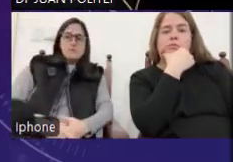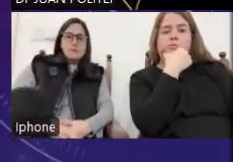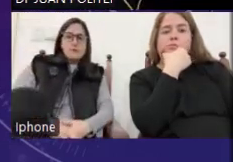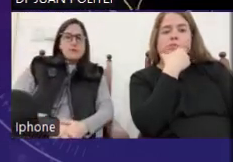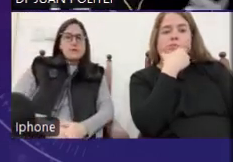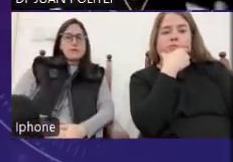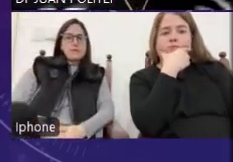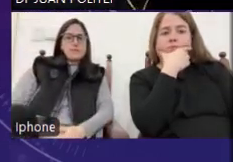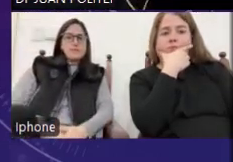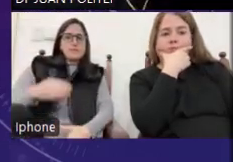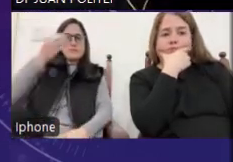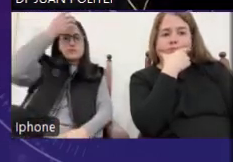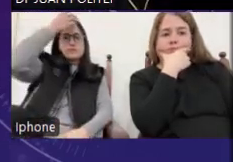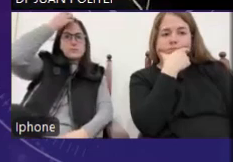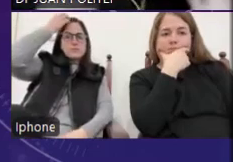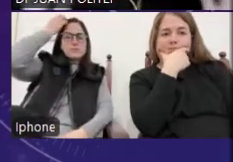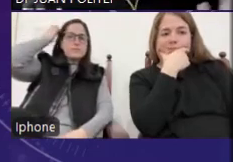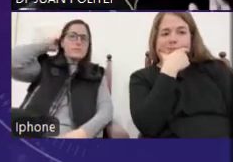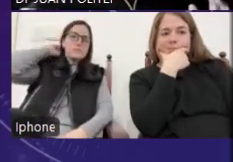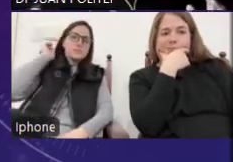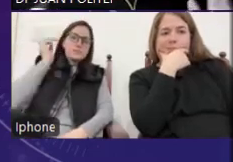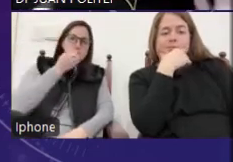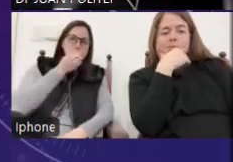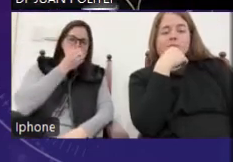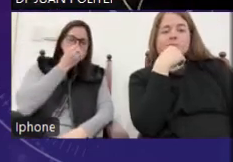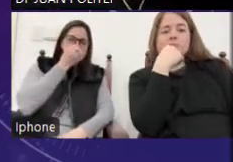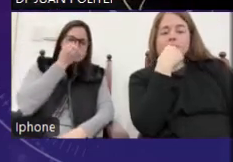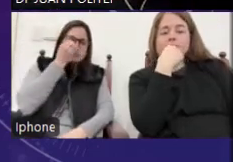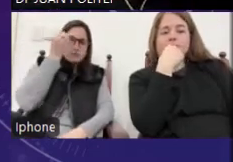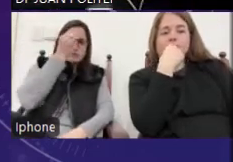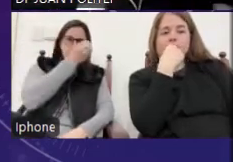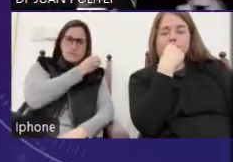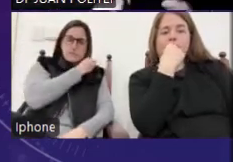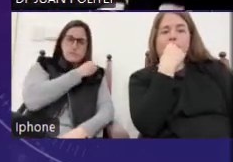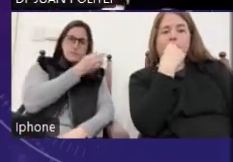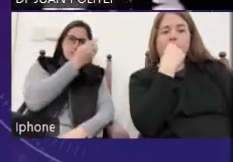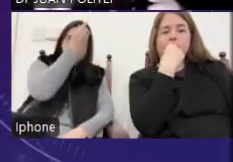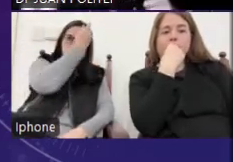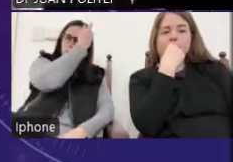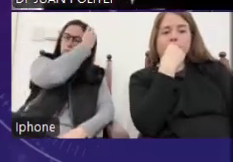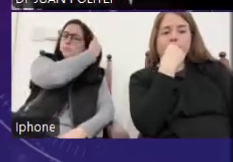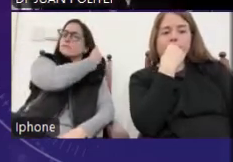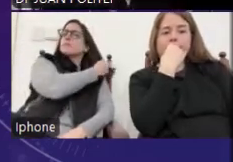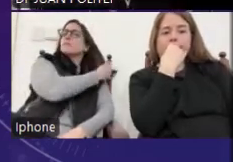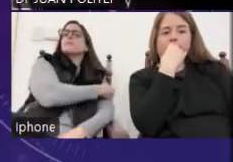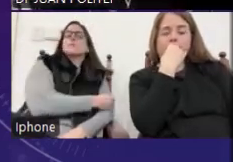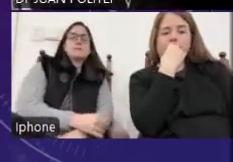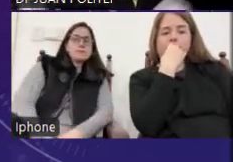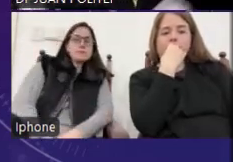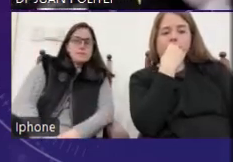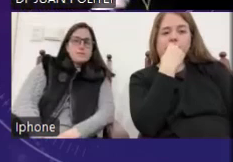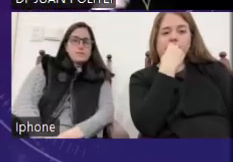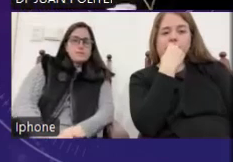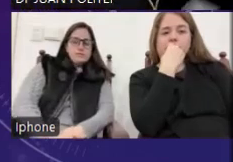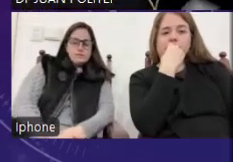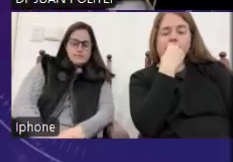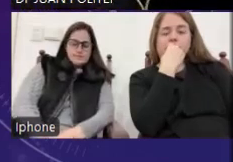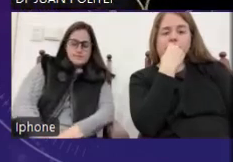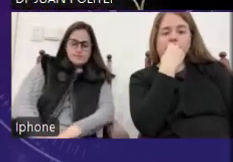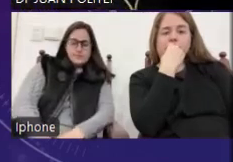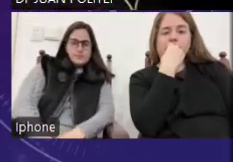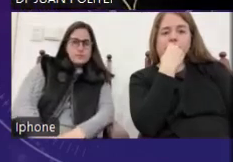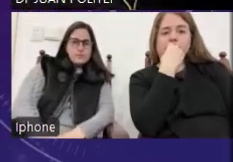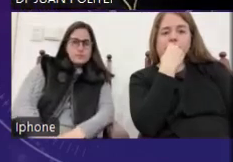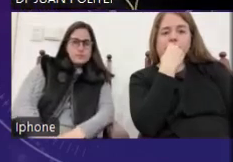viene? ¿Qué drogas vienen? Dos palabras de lo que viene, de lo que está aprobado afuera del país y de lo que